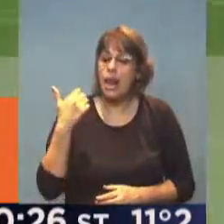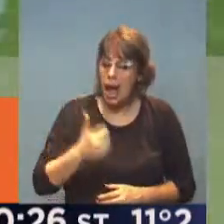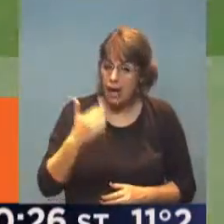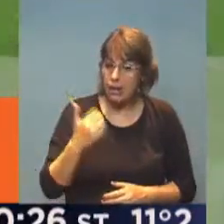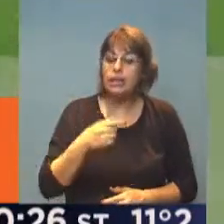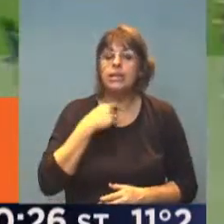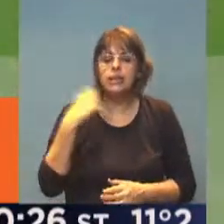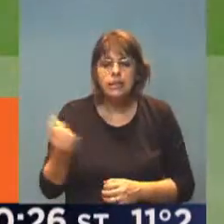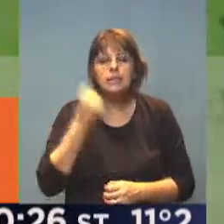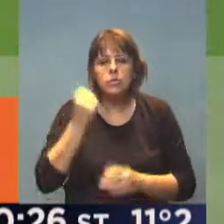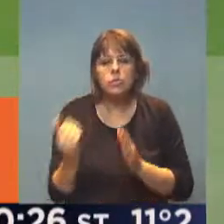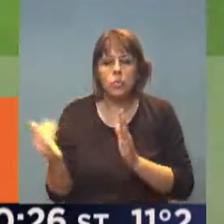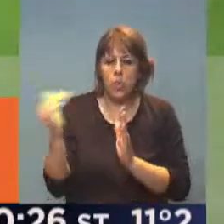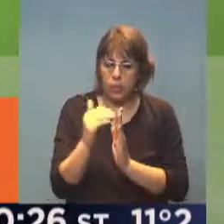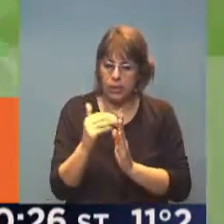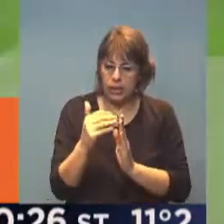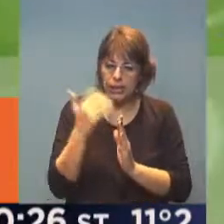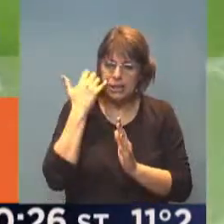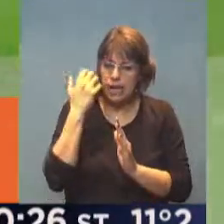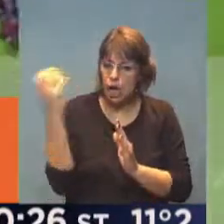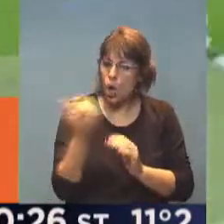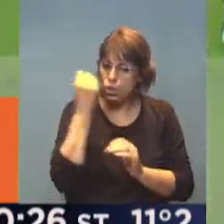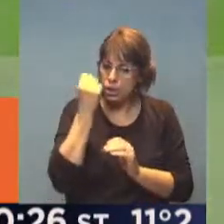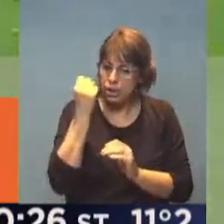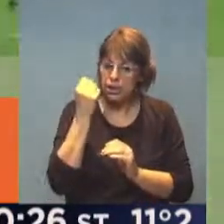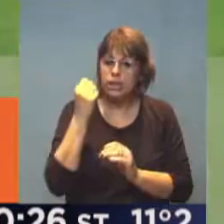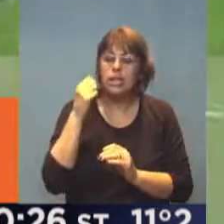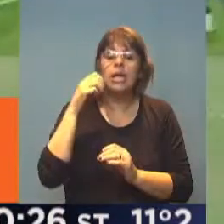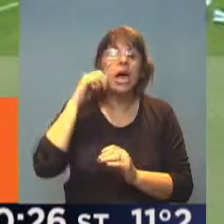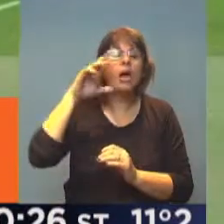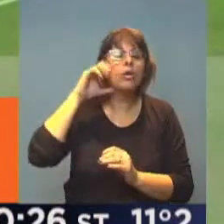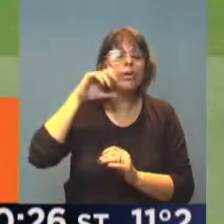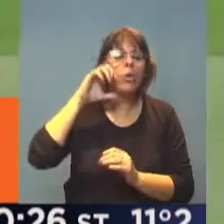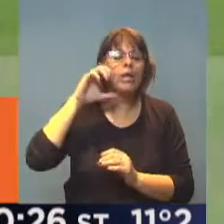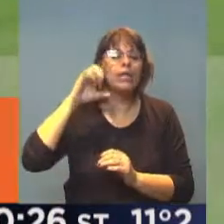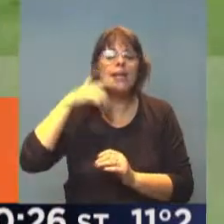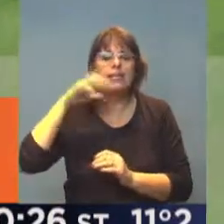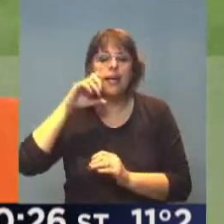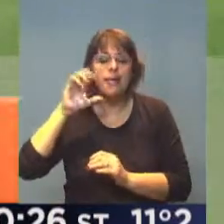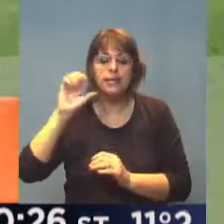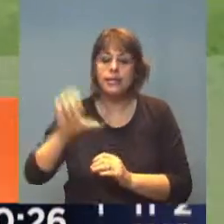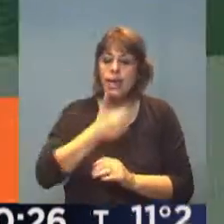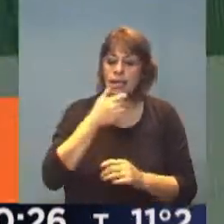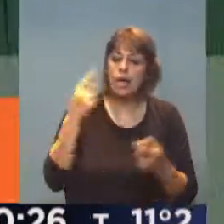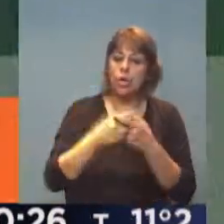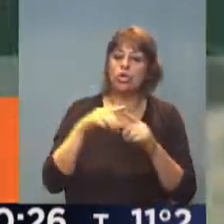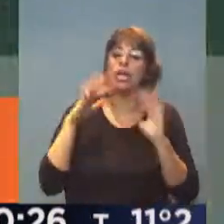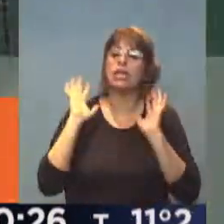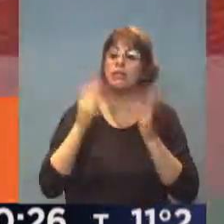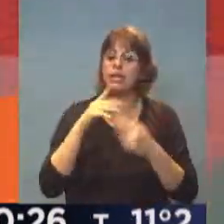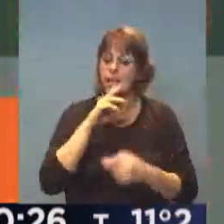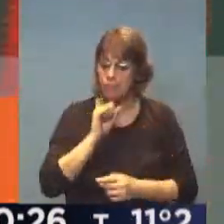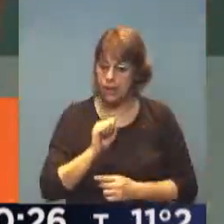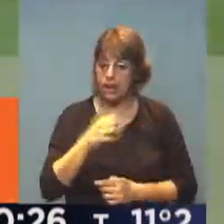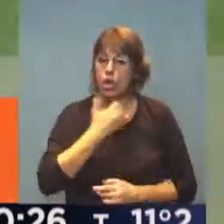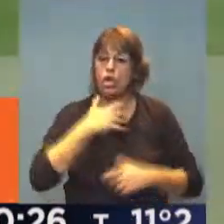por el segundo ascenso, el que ya consiguió Agropecuario de Carlos Casares, le ganó al Lobo, sí, a Gimnasia, en